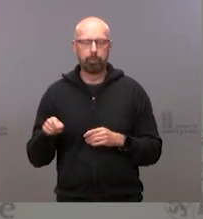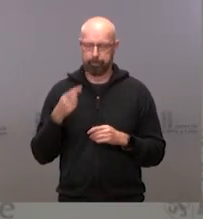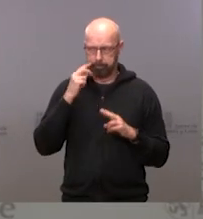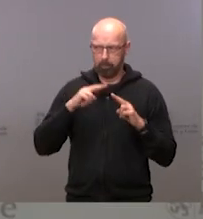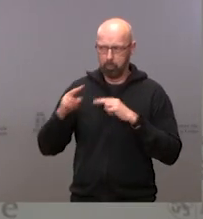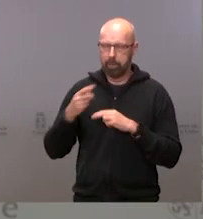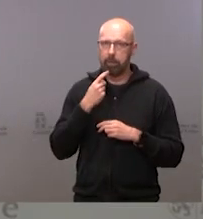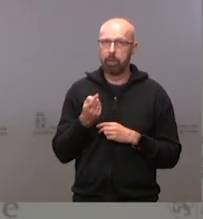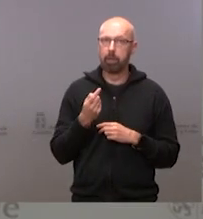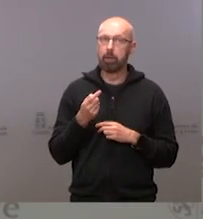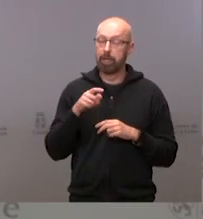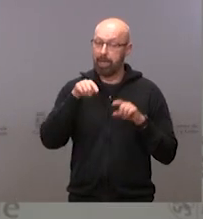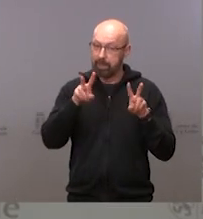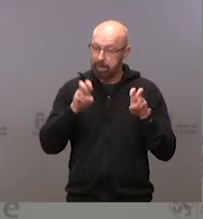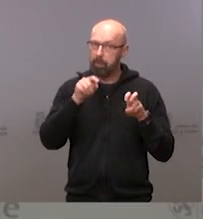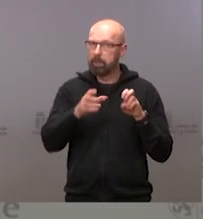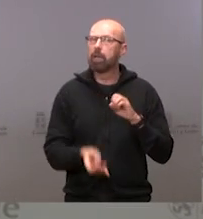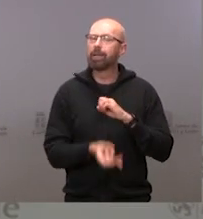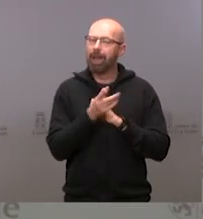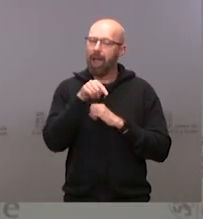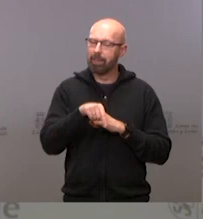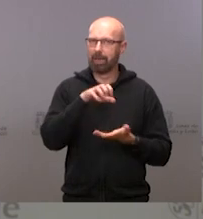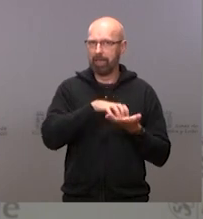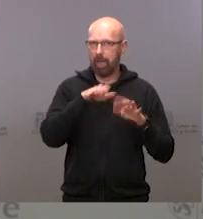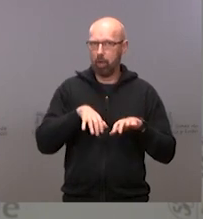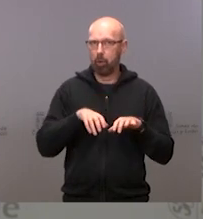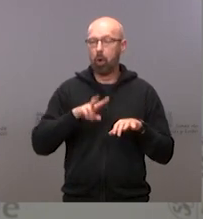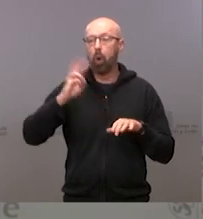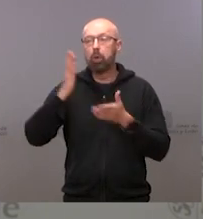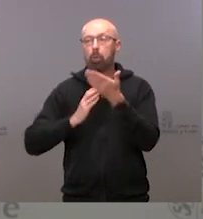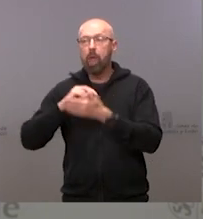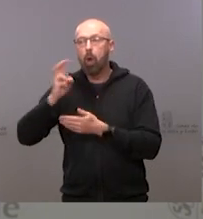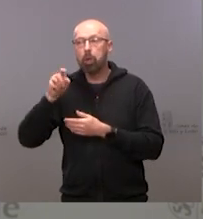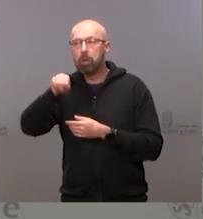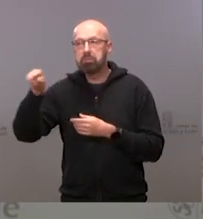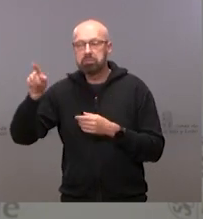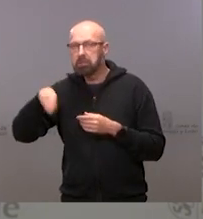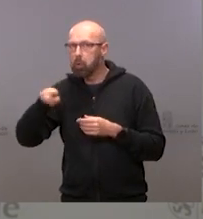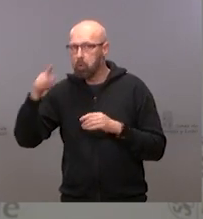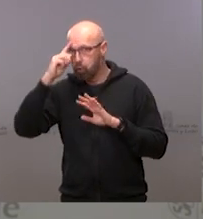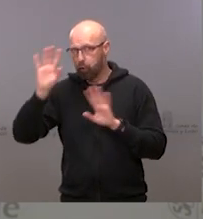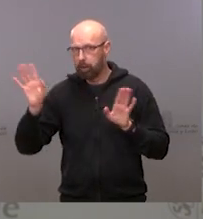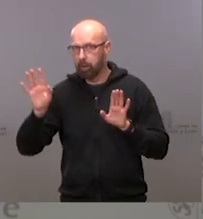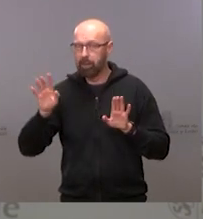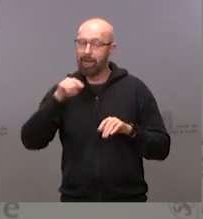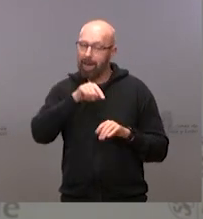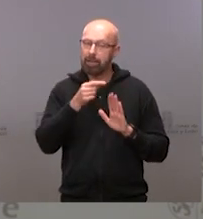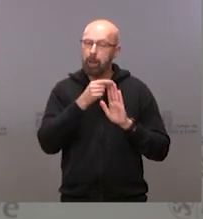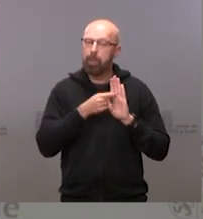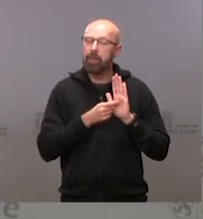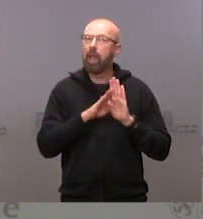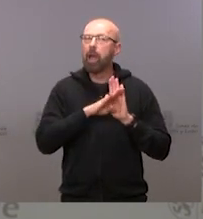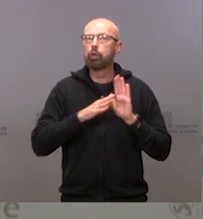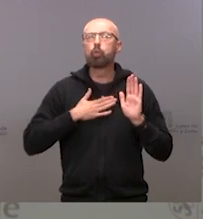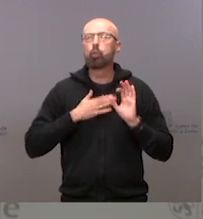vamos a poner en marcha en castilla y león' nos en otras comunidades autónomas pero esto es una medida que nosotros ponemos aquí no es